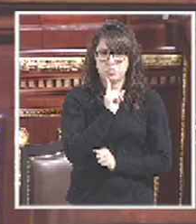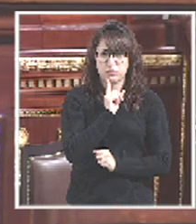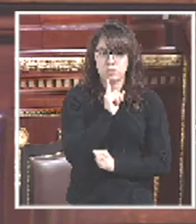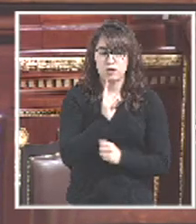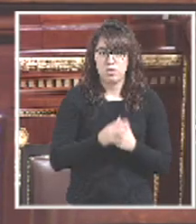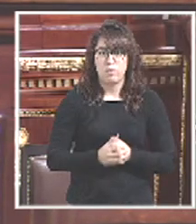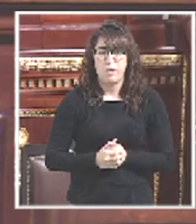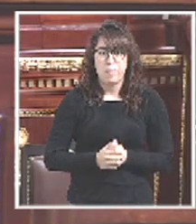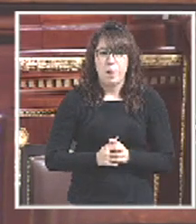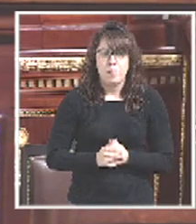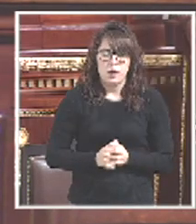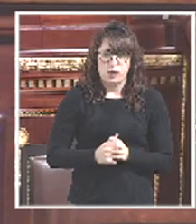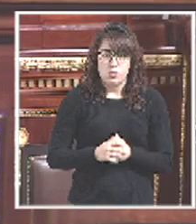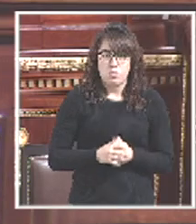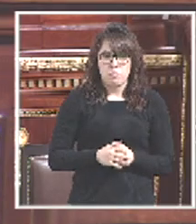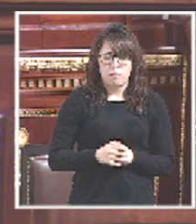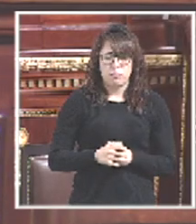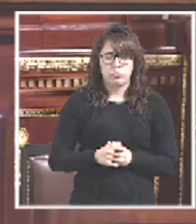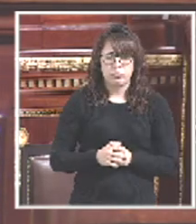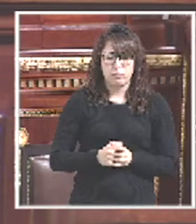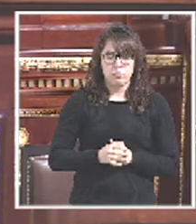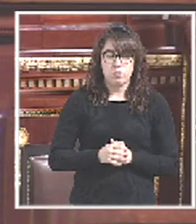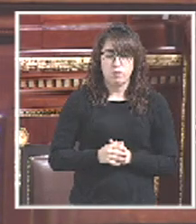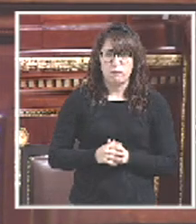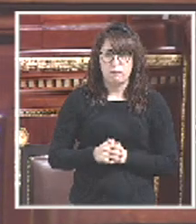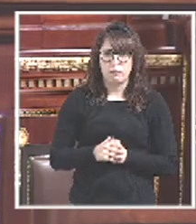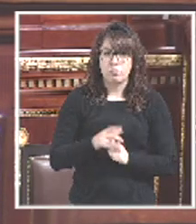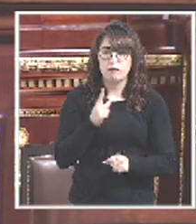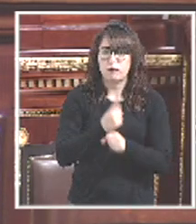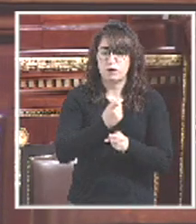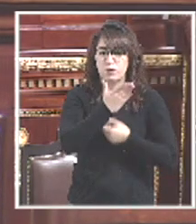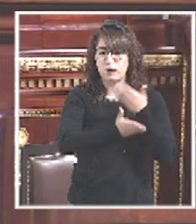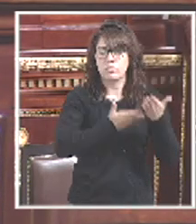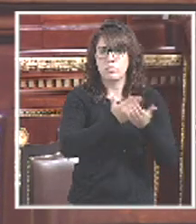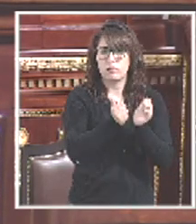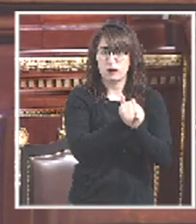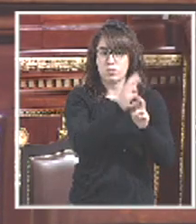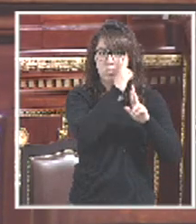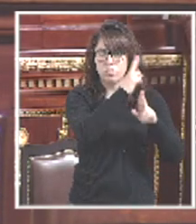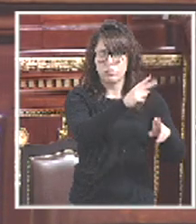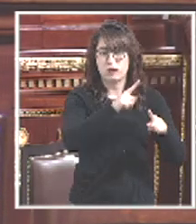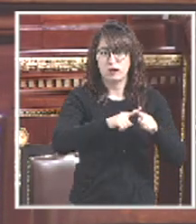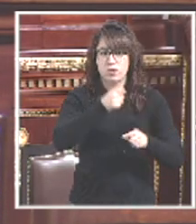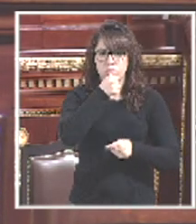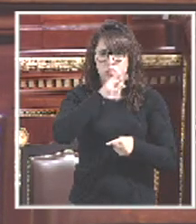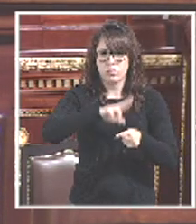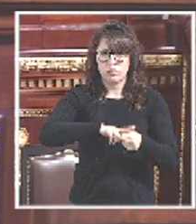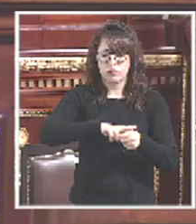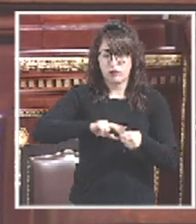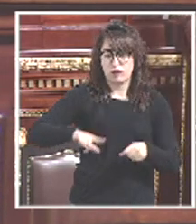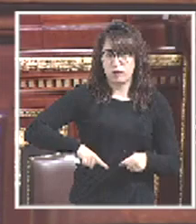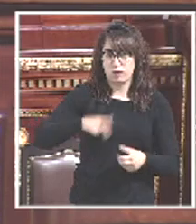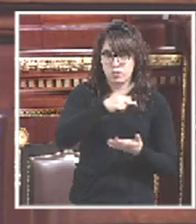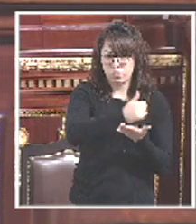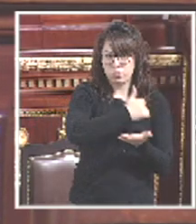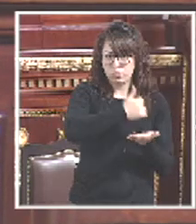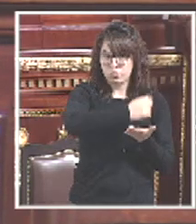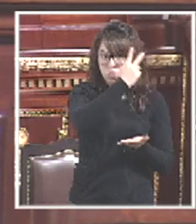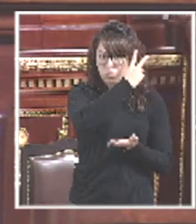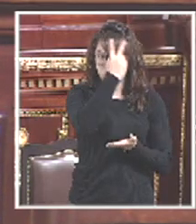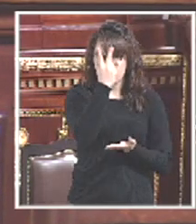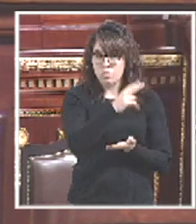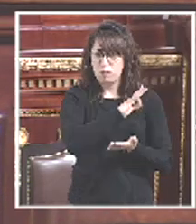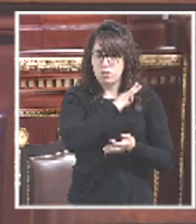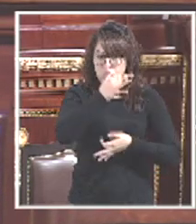de urgente y obvia resolución. Primero, se exhorta atentamente a la Secretaría de Gobierno de la Ciudad de México